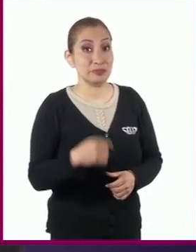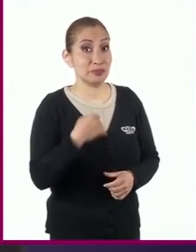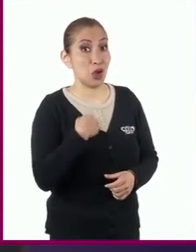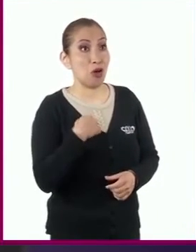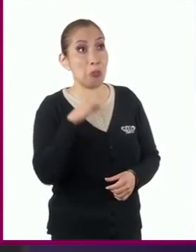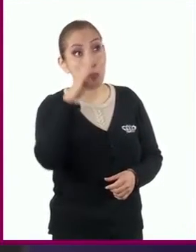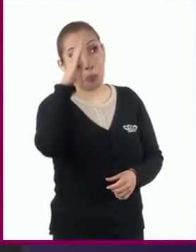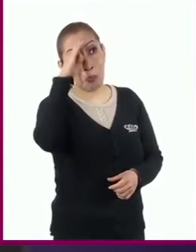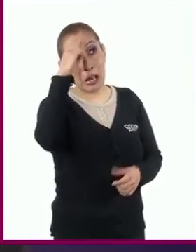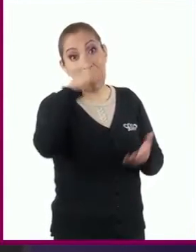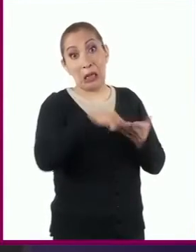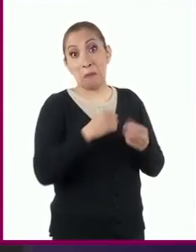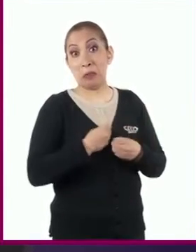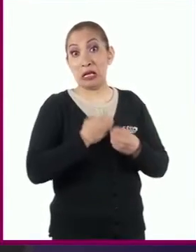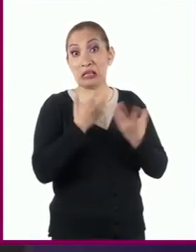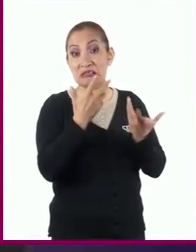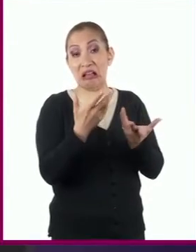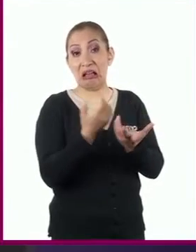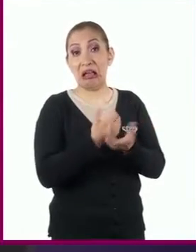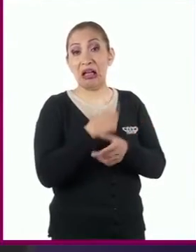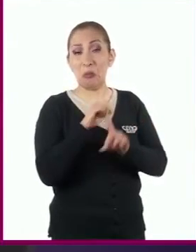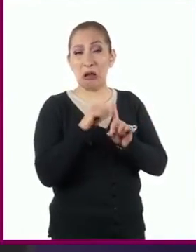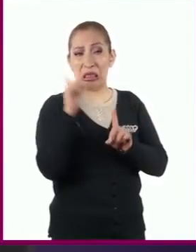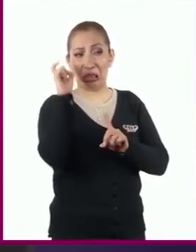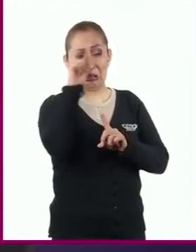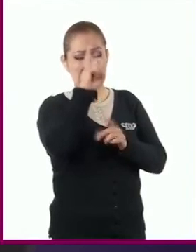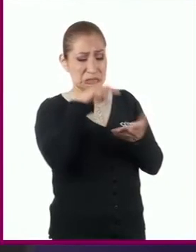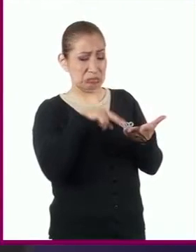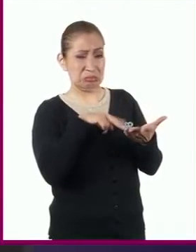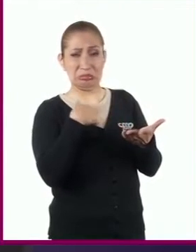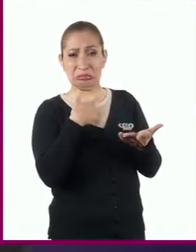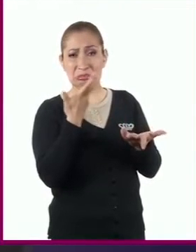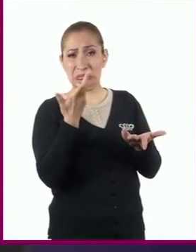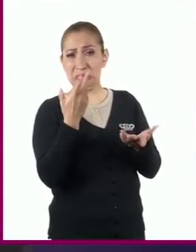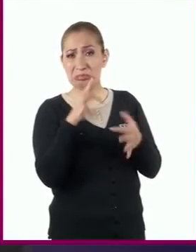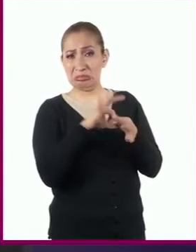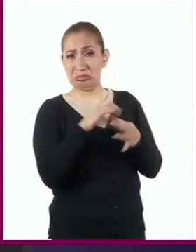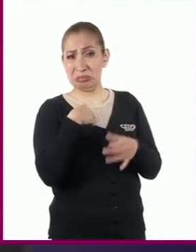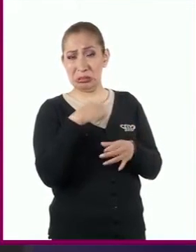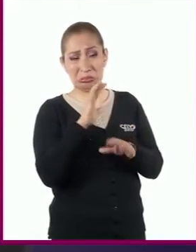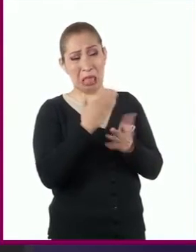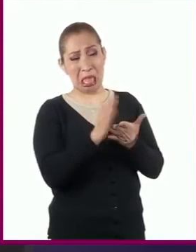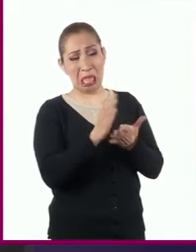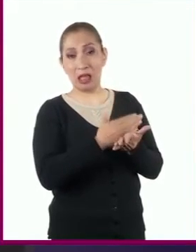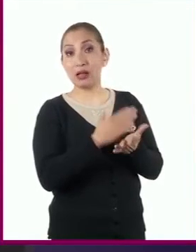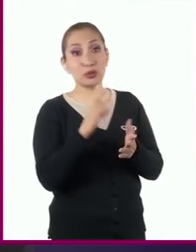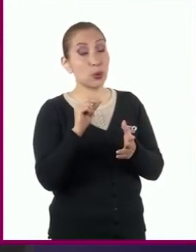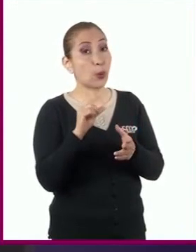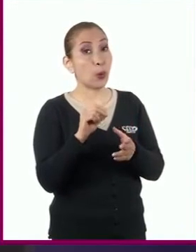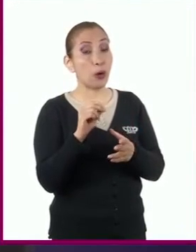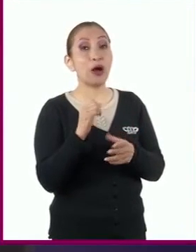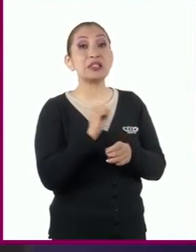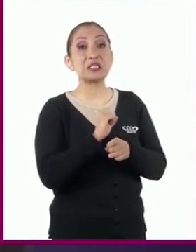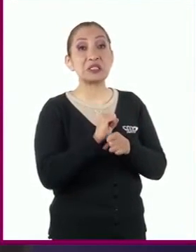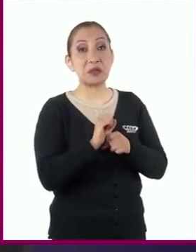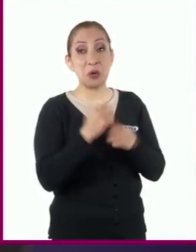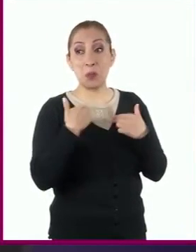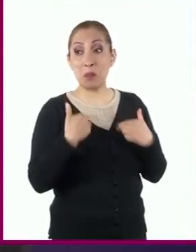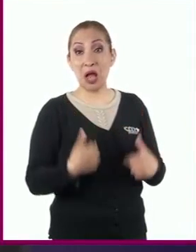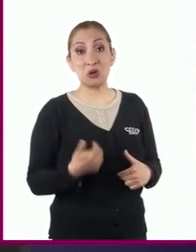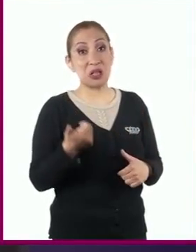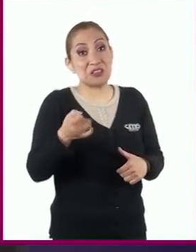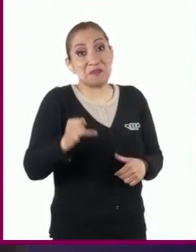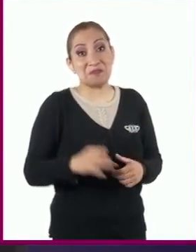que pensaba que la poesía era algo muy difícil, que no tenía nada que ver con nosotros, los simples mortales,